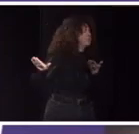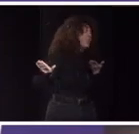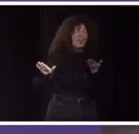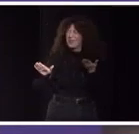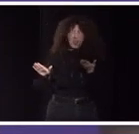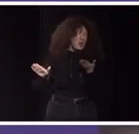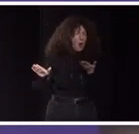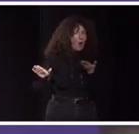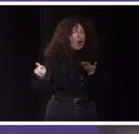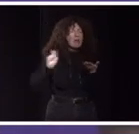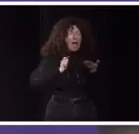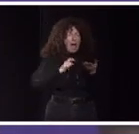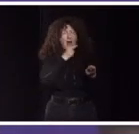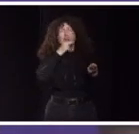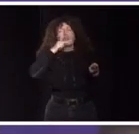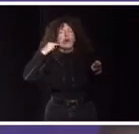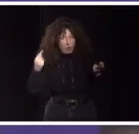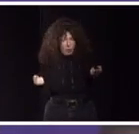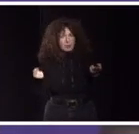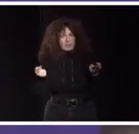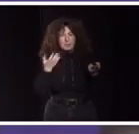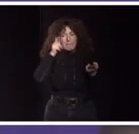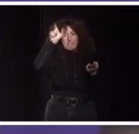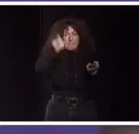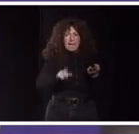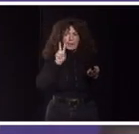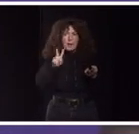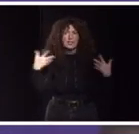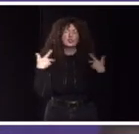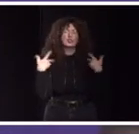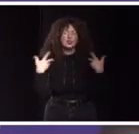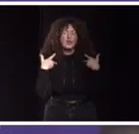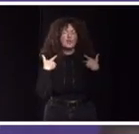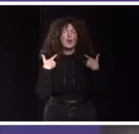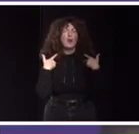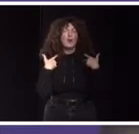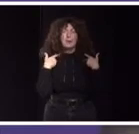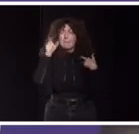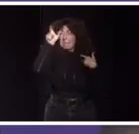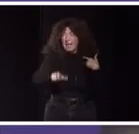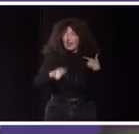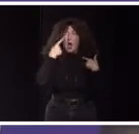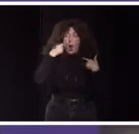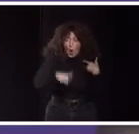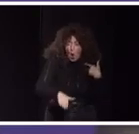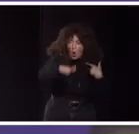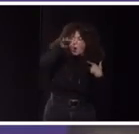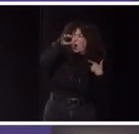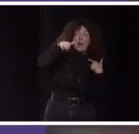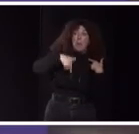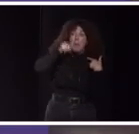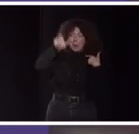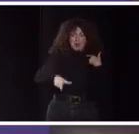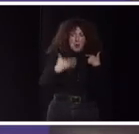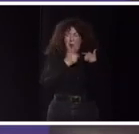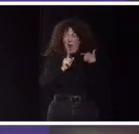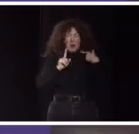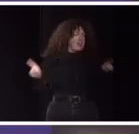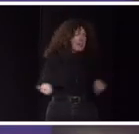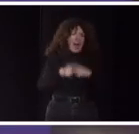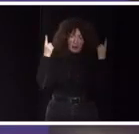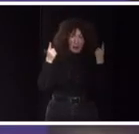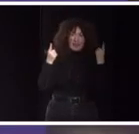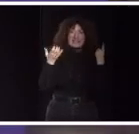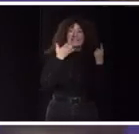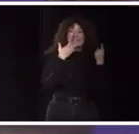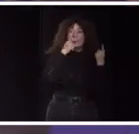siente dolor cuando hay otra persona que sufre, la conozca de toda la vida o no la conozca de nada. Cada vez que